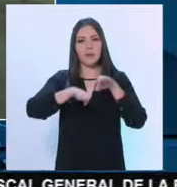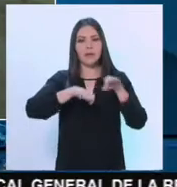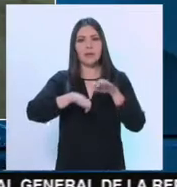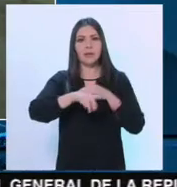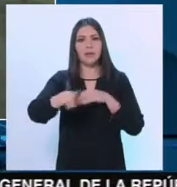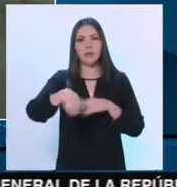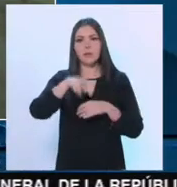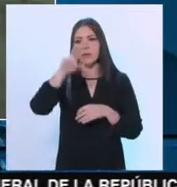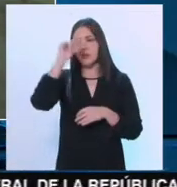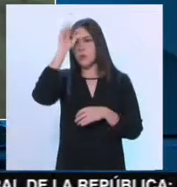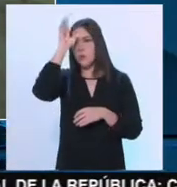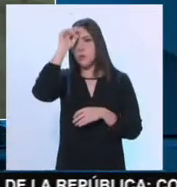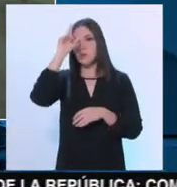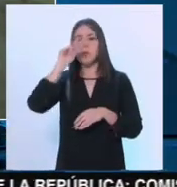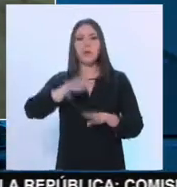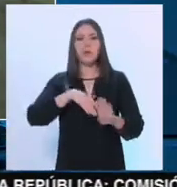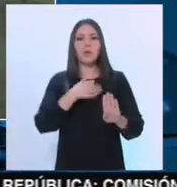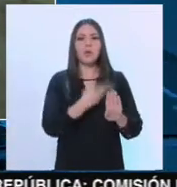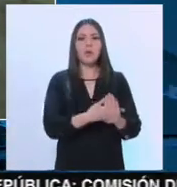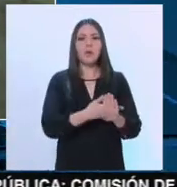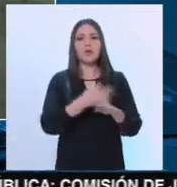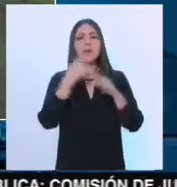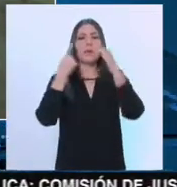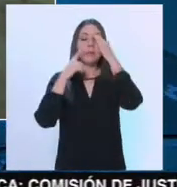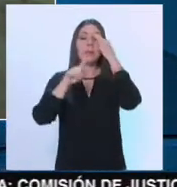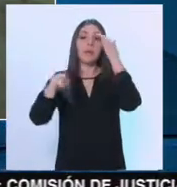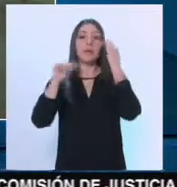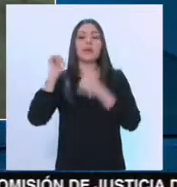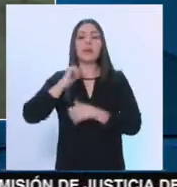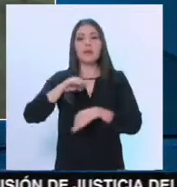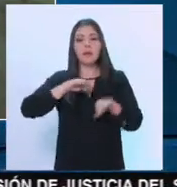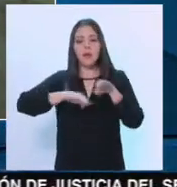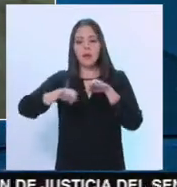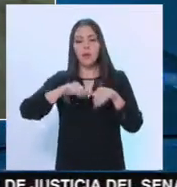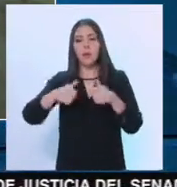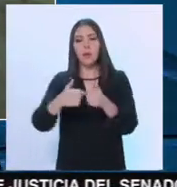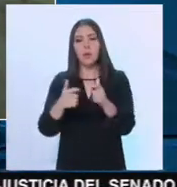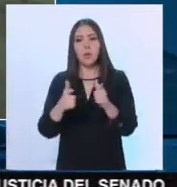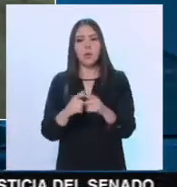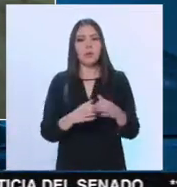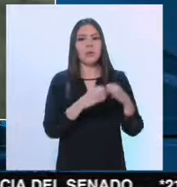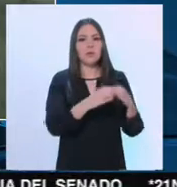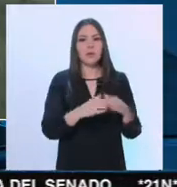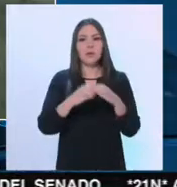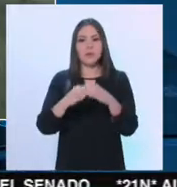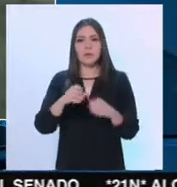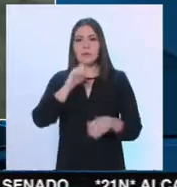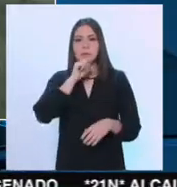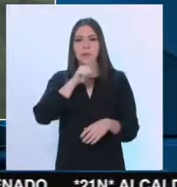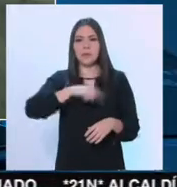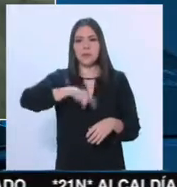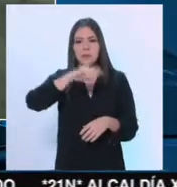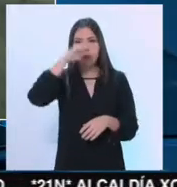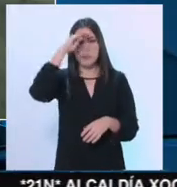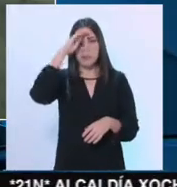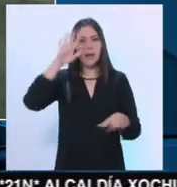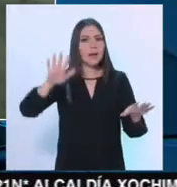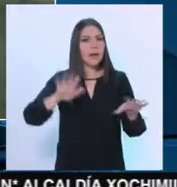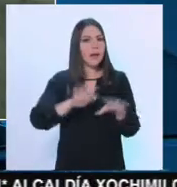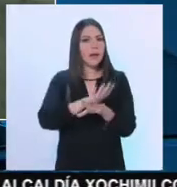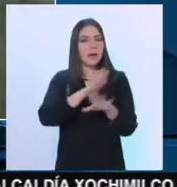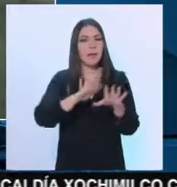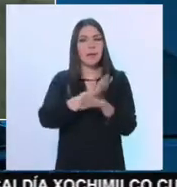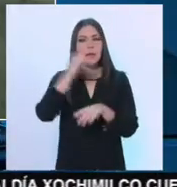de la idea de la autoría única, trabajaron en grupos y también pensaban un poco revolucionar la idea de la